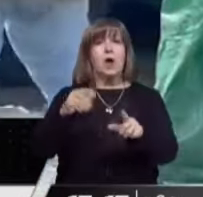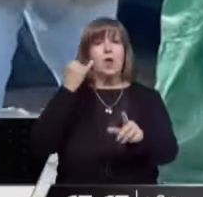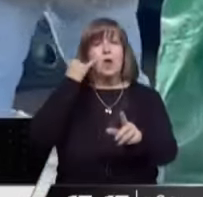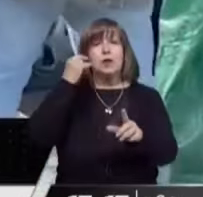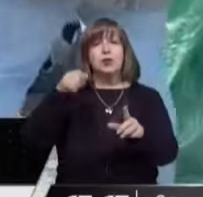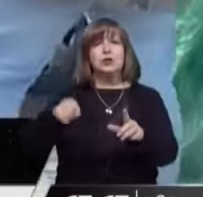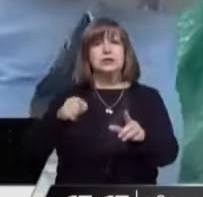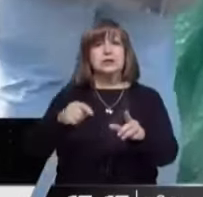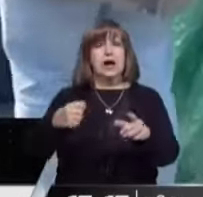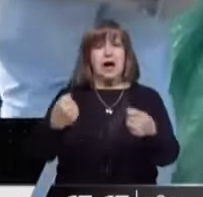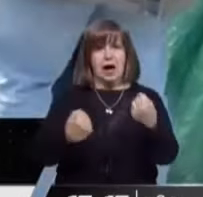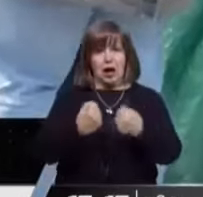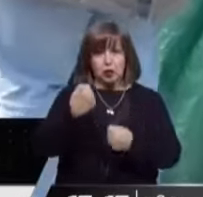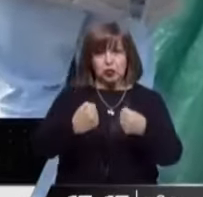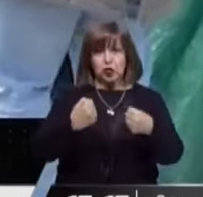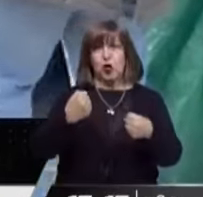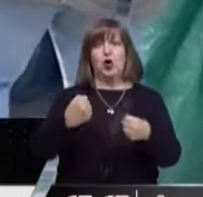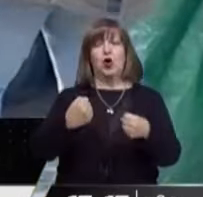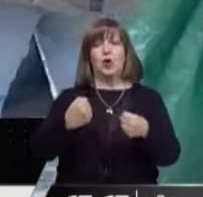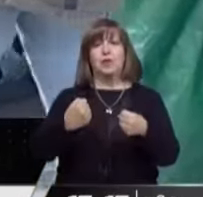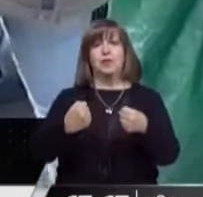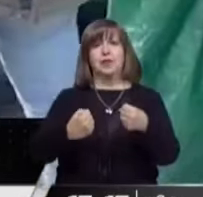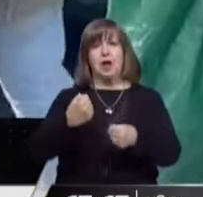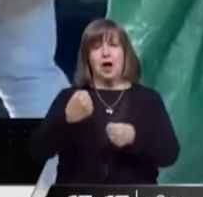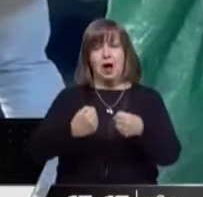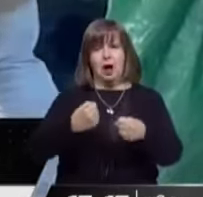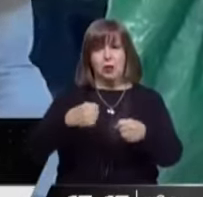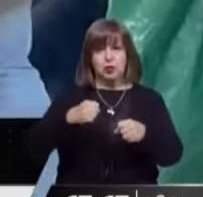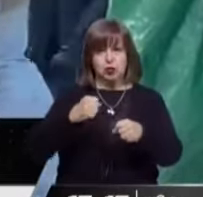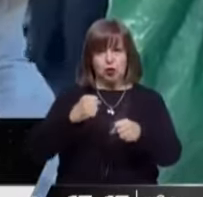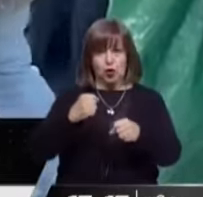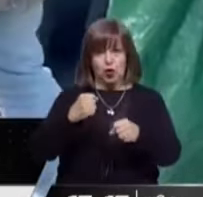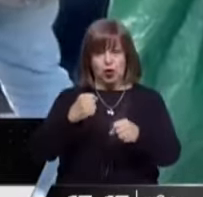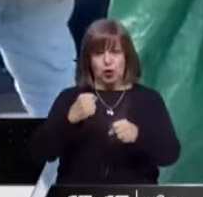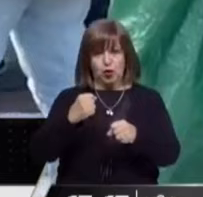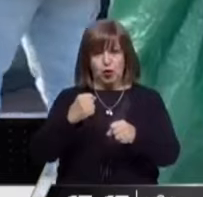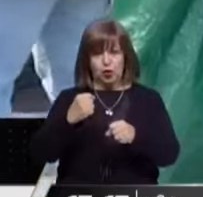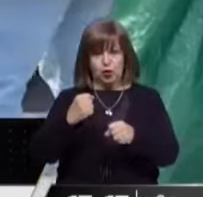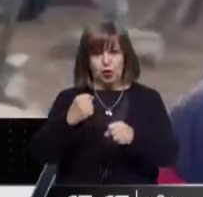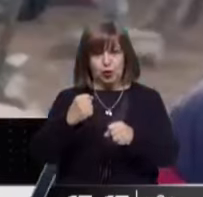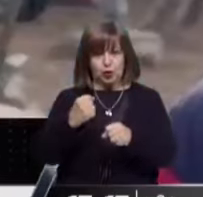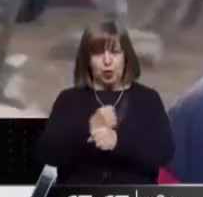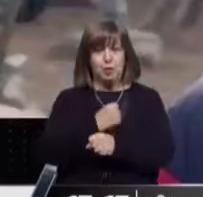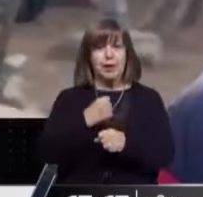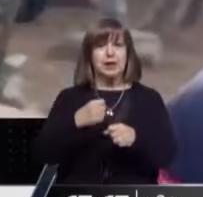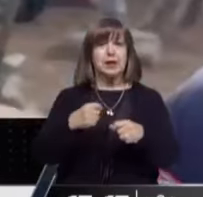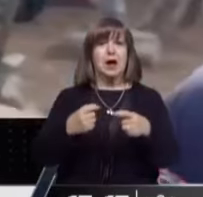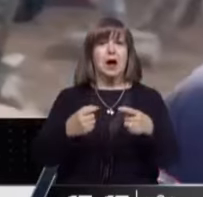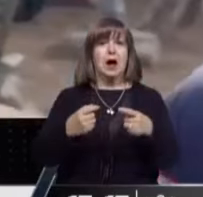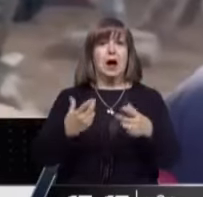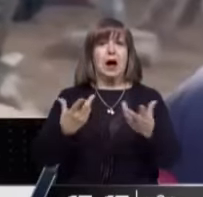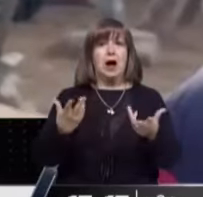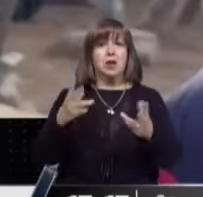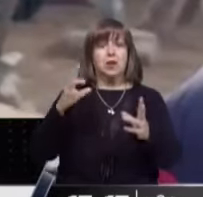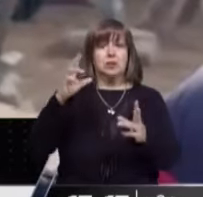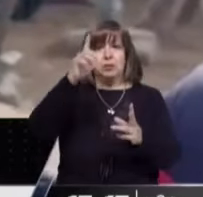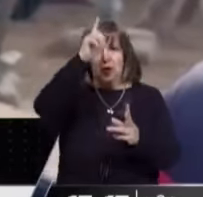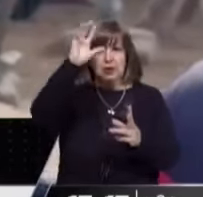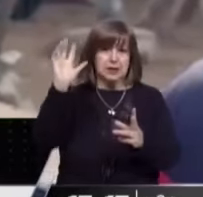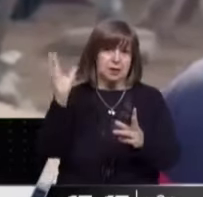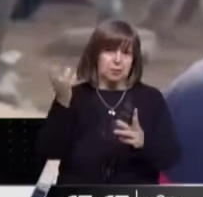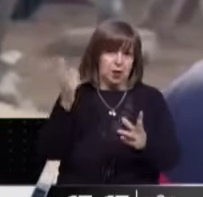un móvil, ellos tienen que pagar por cada cosa que los delincuentes roban o rompen. Entonces eso es lo que tendría que ver el